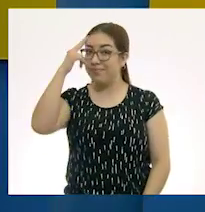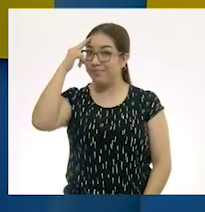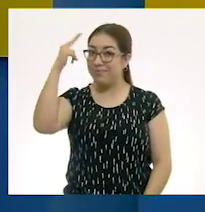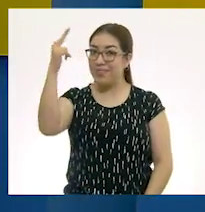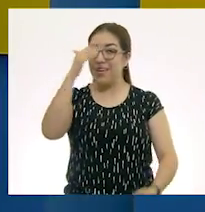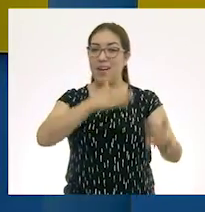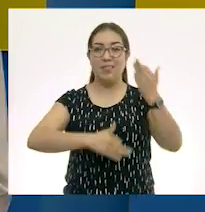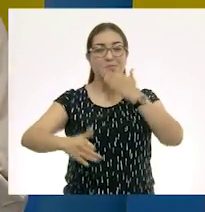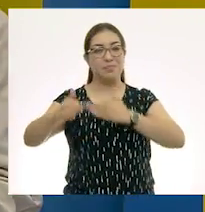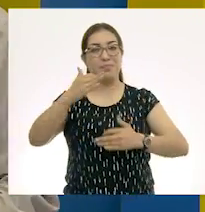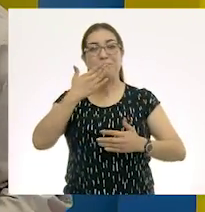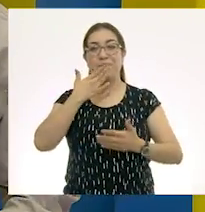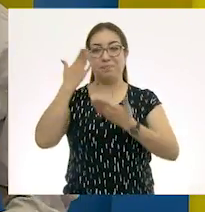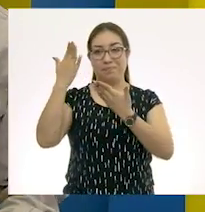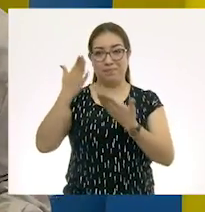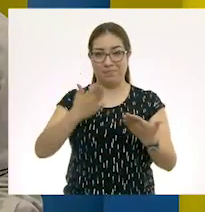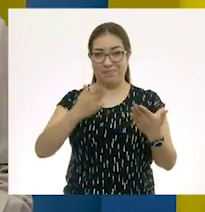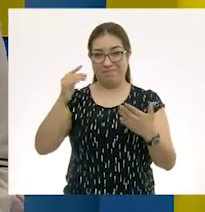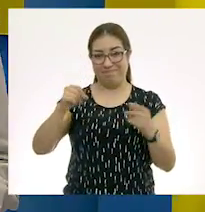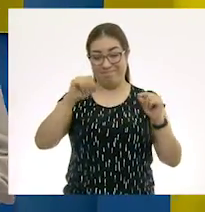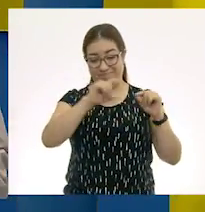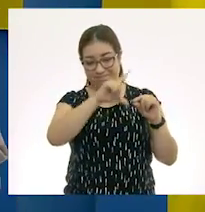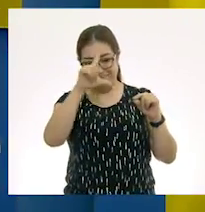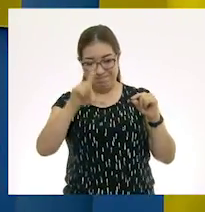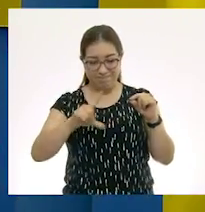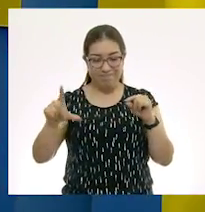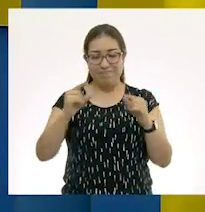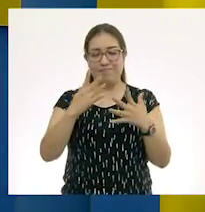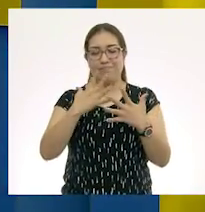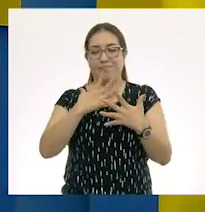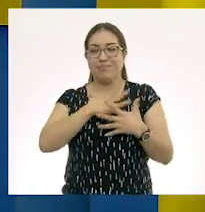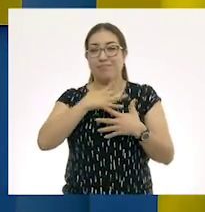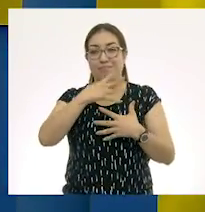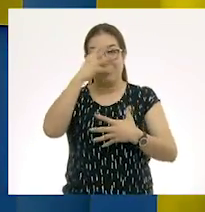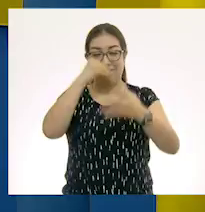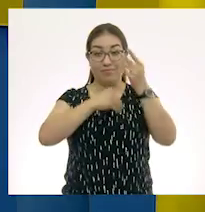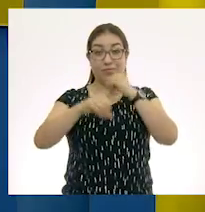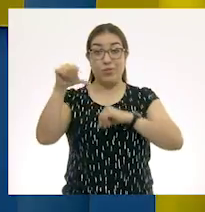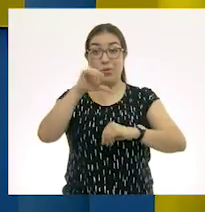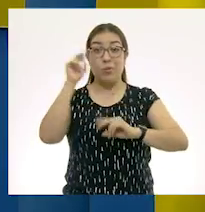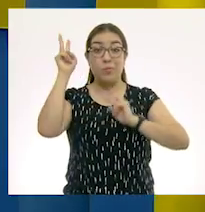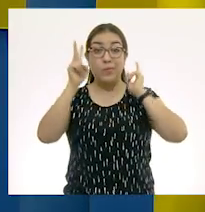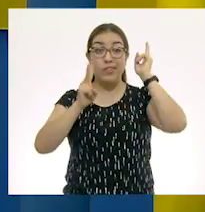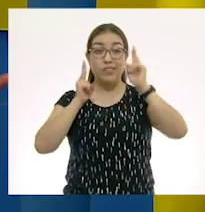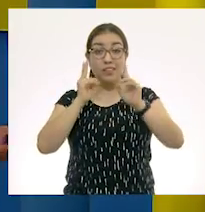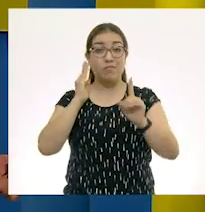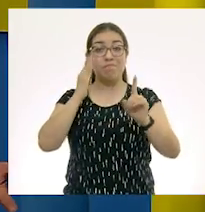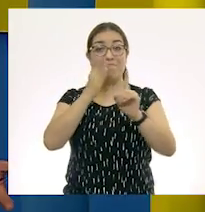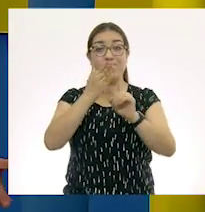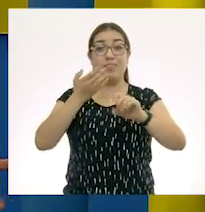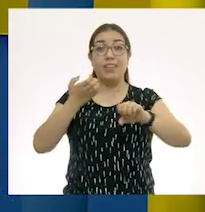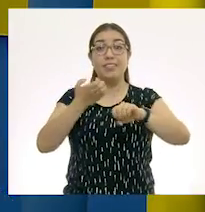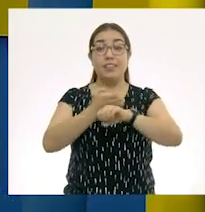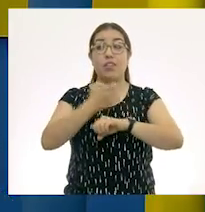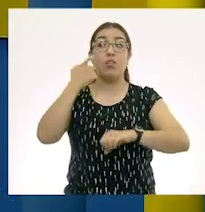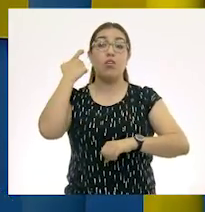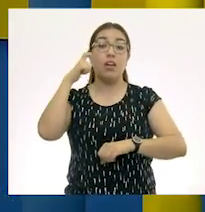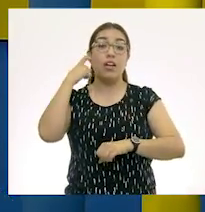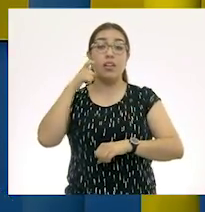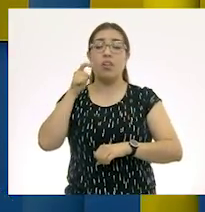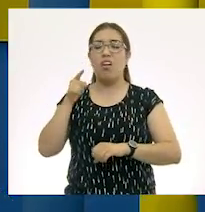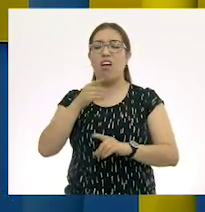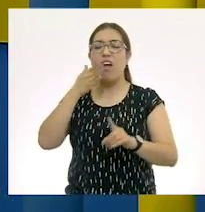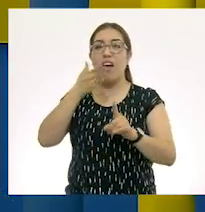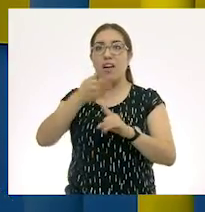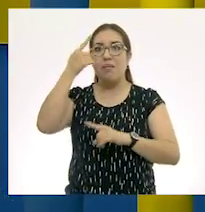Bienvenidos a Aprendiendo a Amar a México. Hoy visitaremos el estado de Querétaro, un sitio ideal para practicar actividades